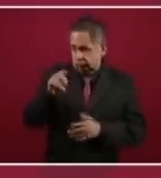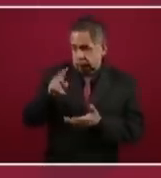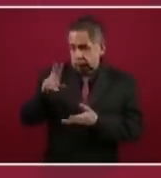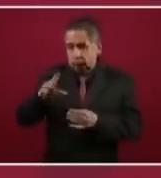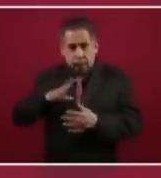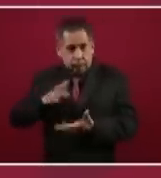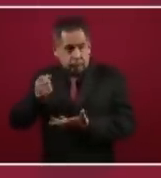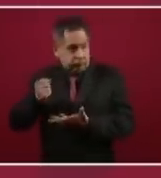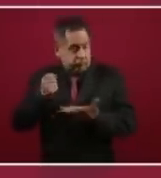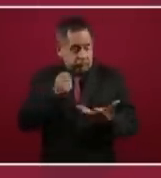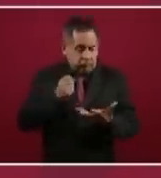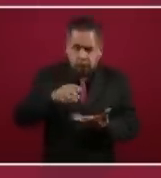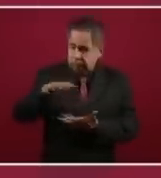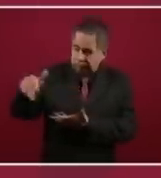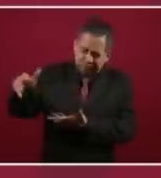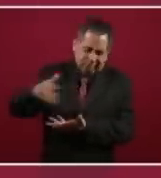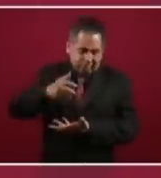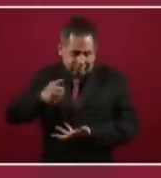el presupuesto